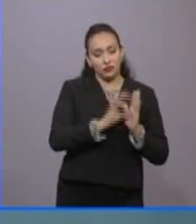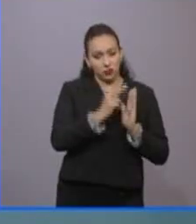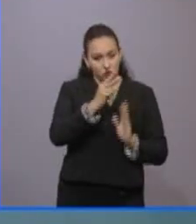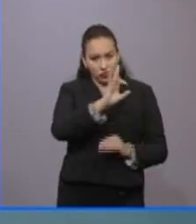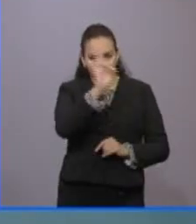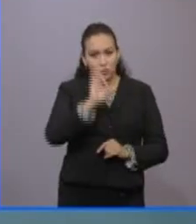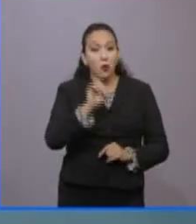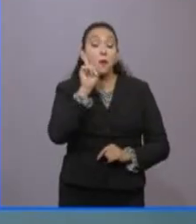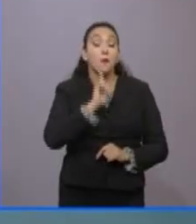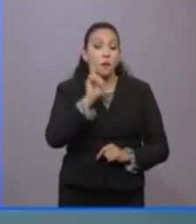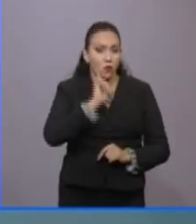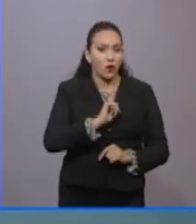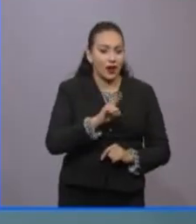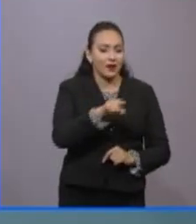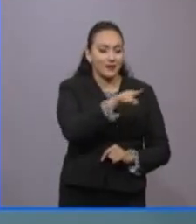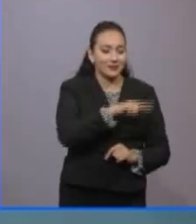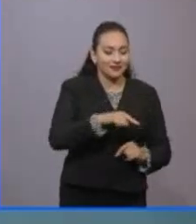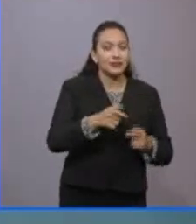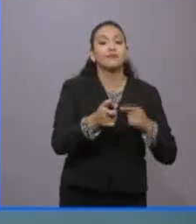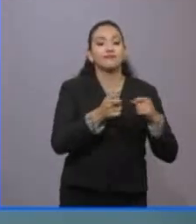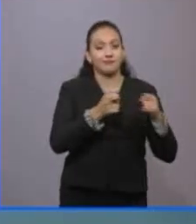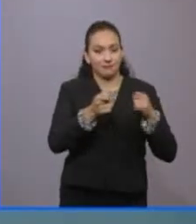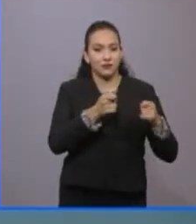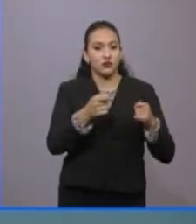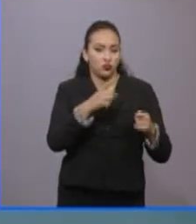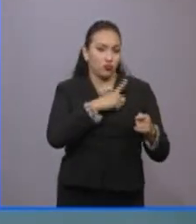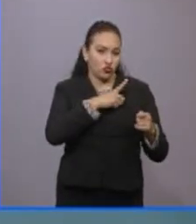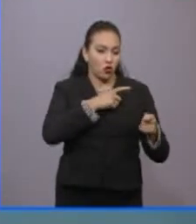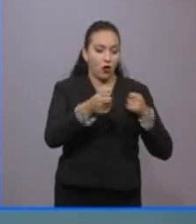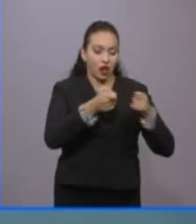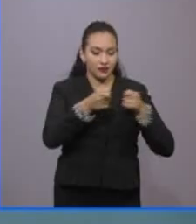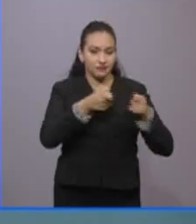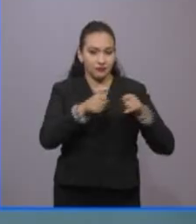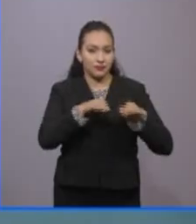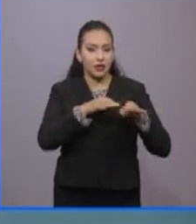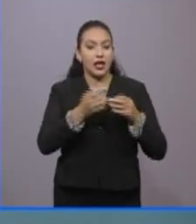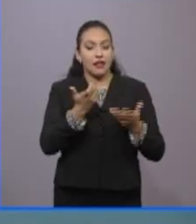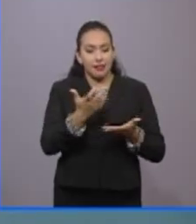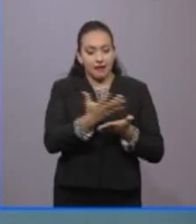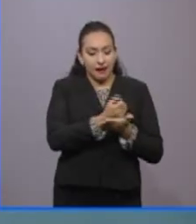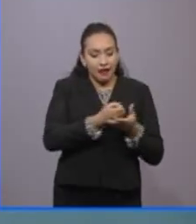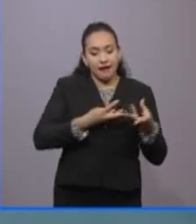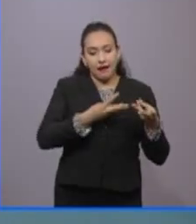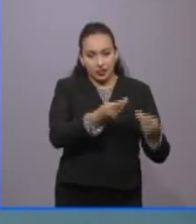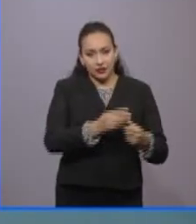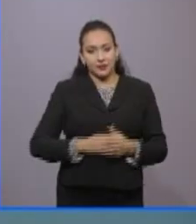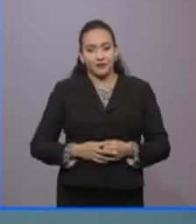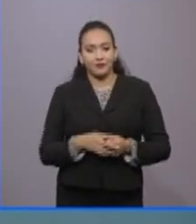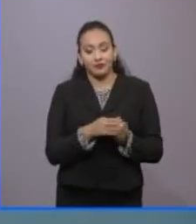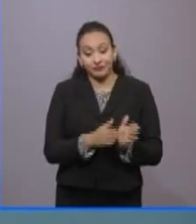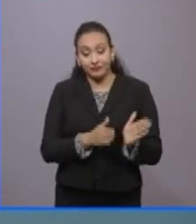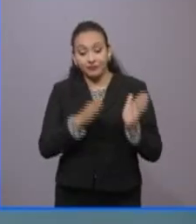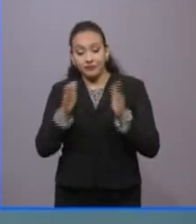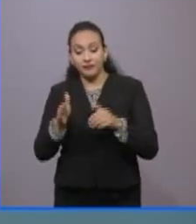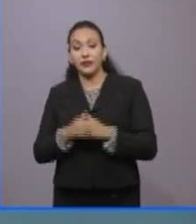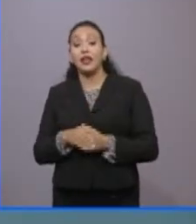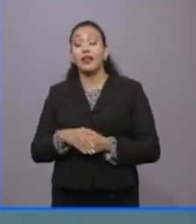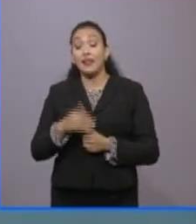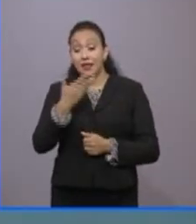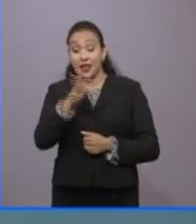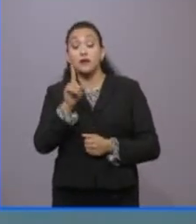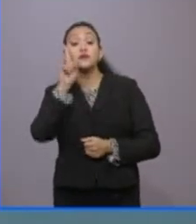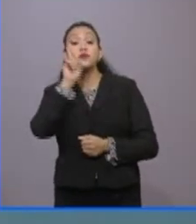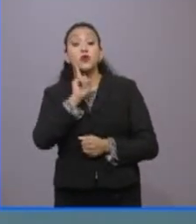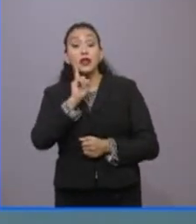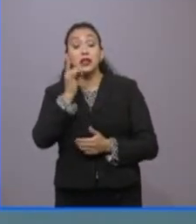37.2% de las mujeres lleva el control de sus ingresos y sus gastos. Y de cada 10